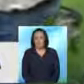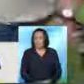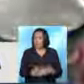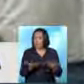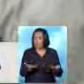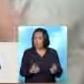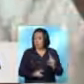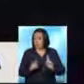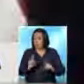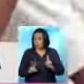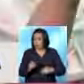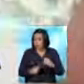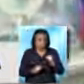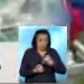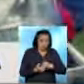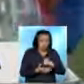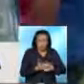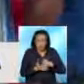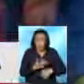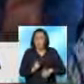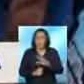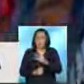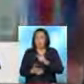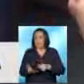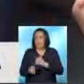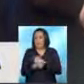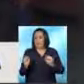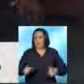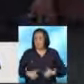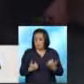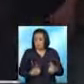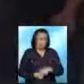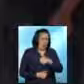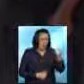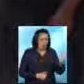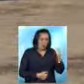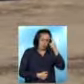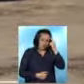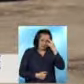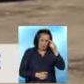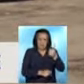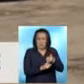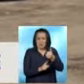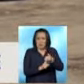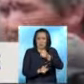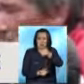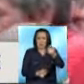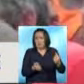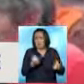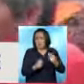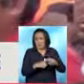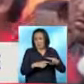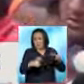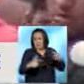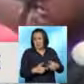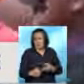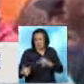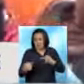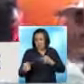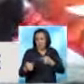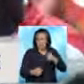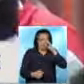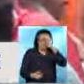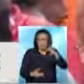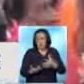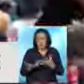Mientras que algunos luchaban en Casma para salvar una vida que recién comenzaba, otros solo pensaban en ellos, como estos transportistas que se enfrentaron a la policía